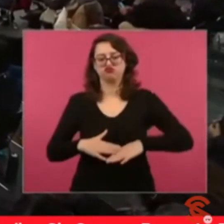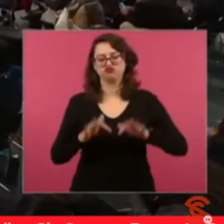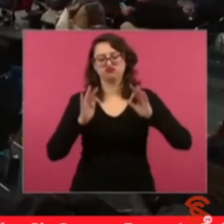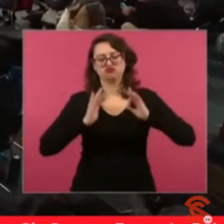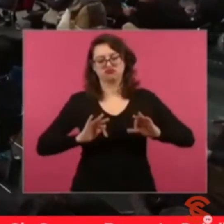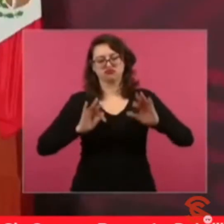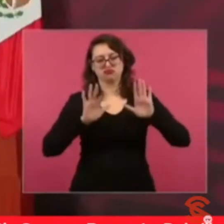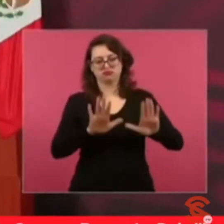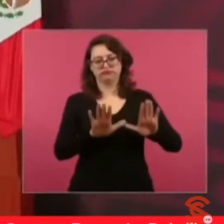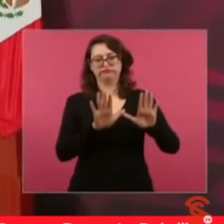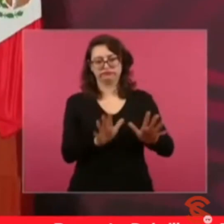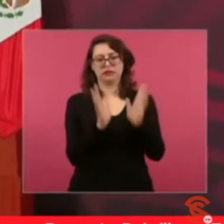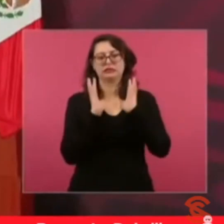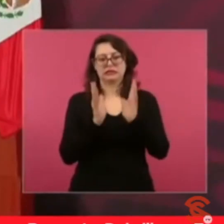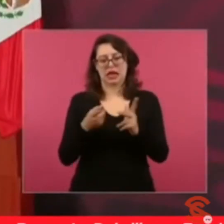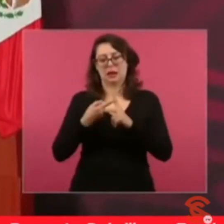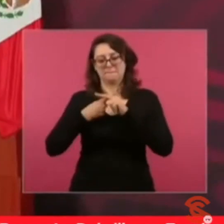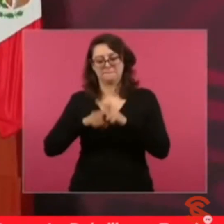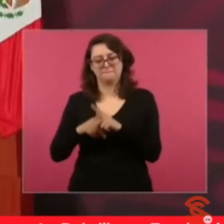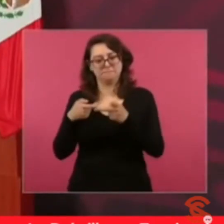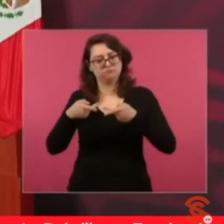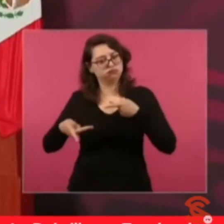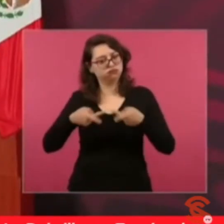lo que se está haciendo